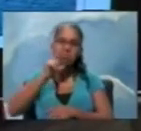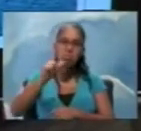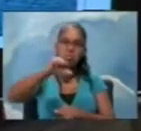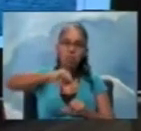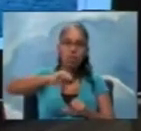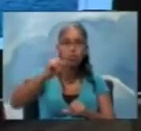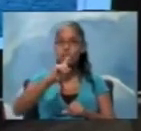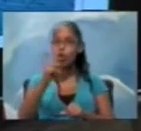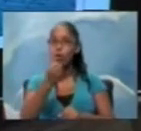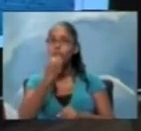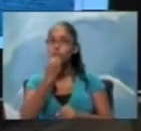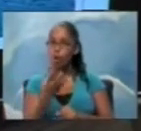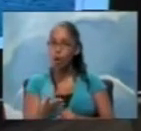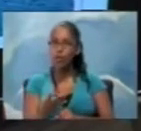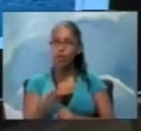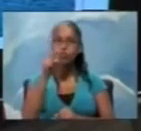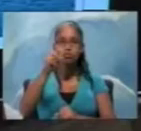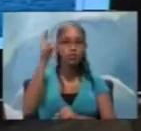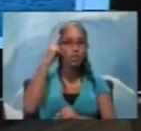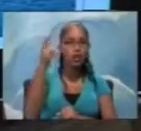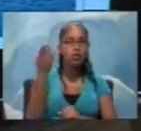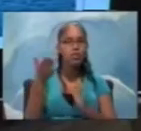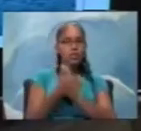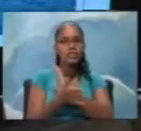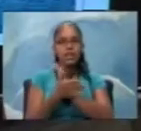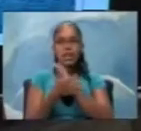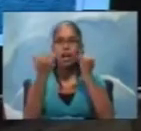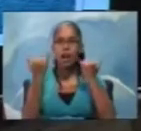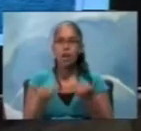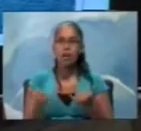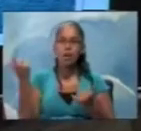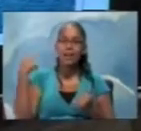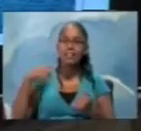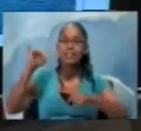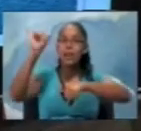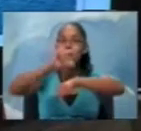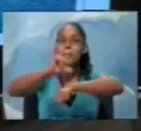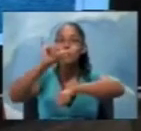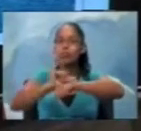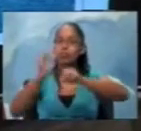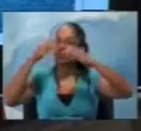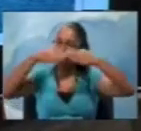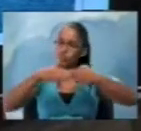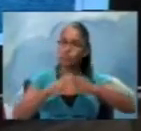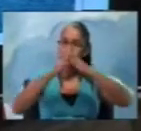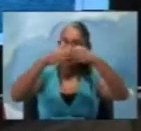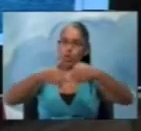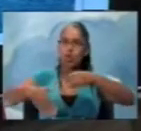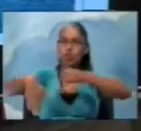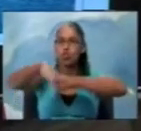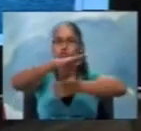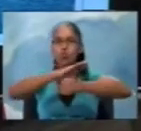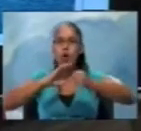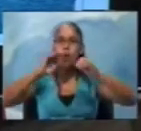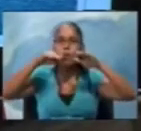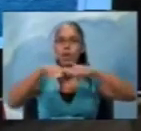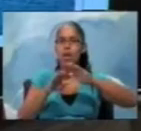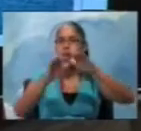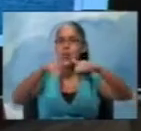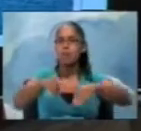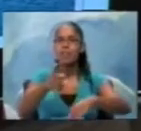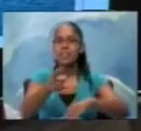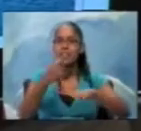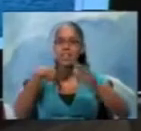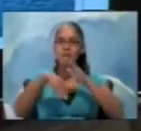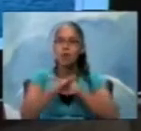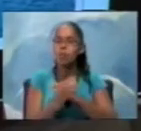Usted sabe lo que significa. Ahora vamos a tener misiones flotando sobre el mar Caribe. Y le